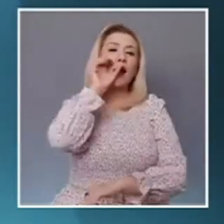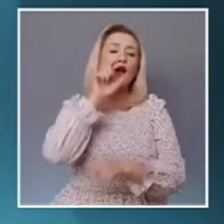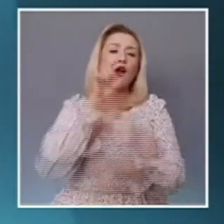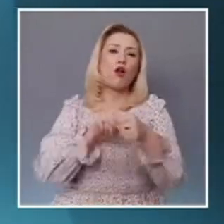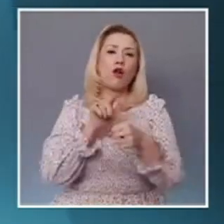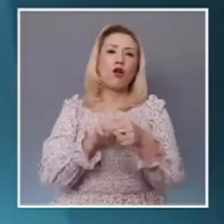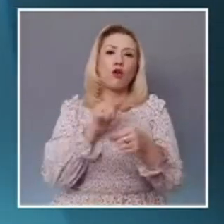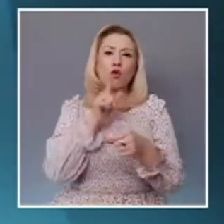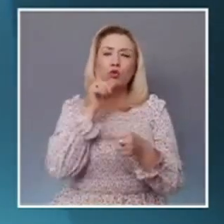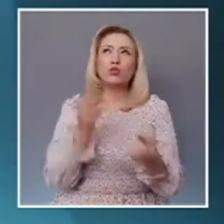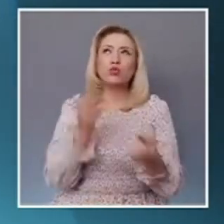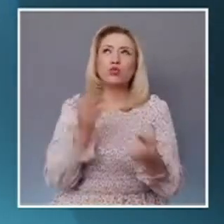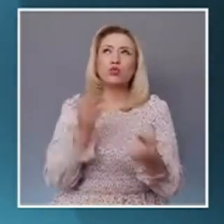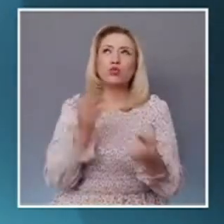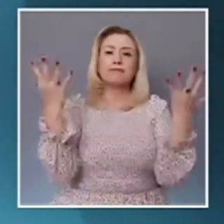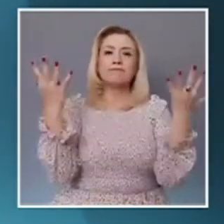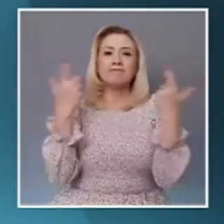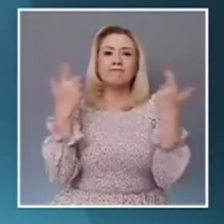se lo pierda.